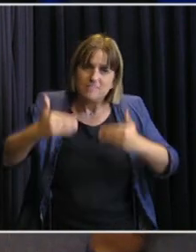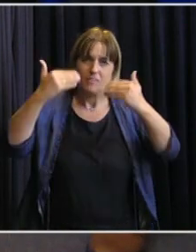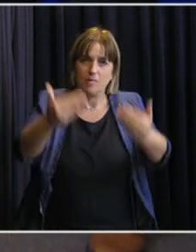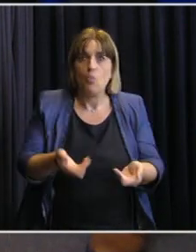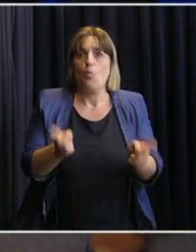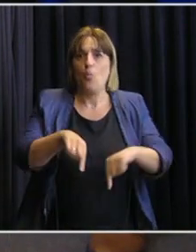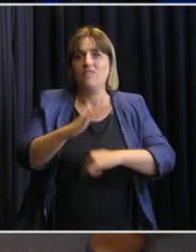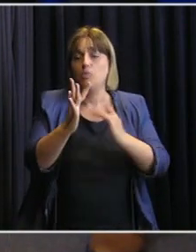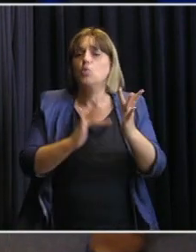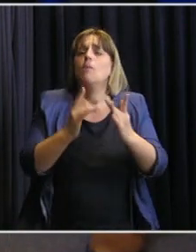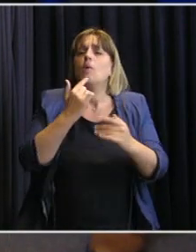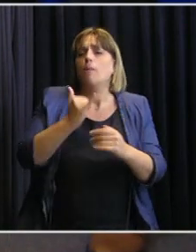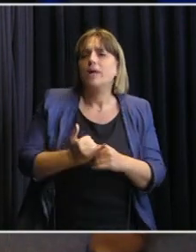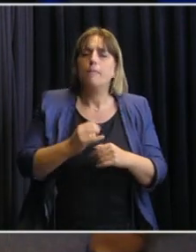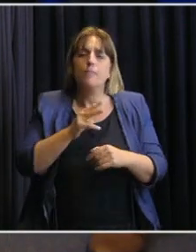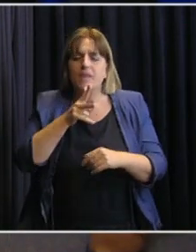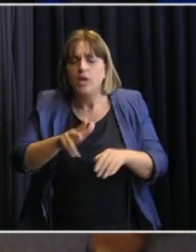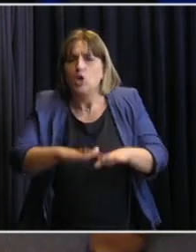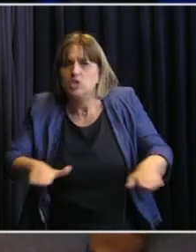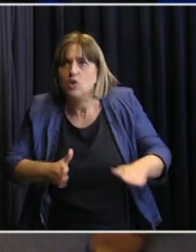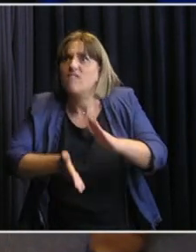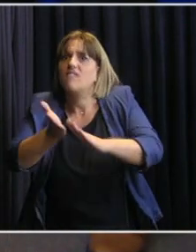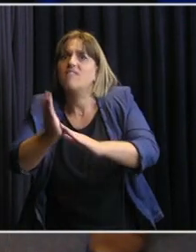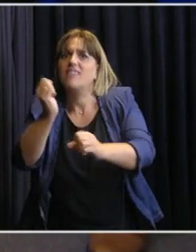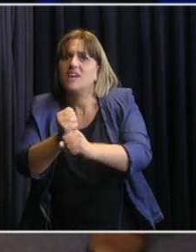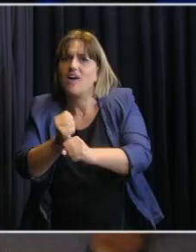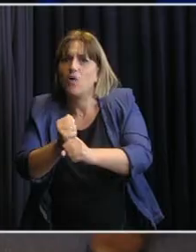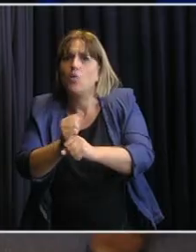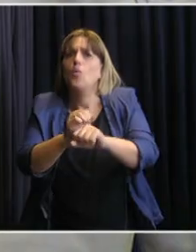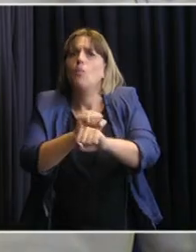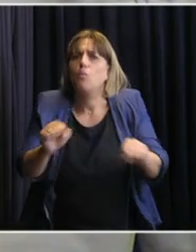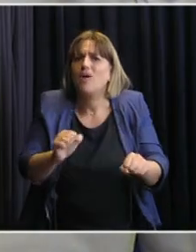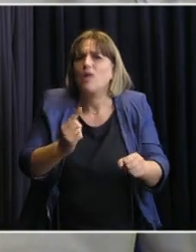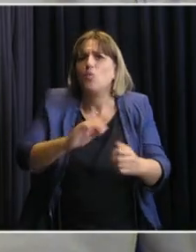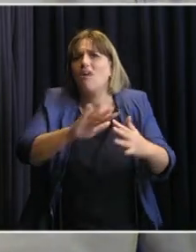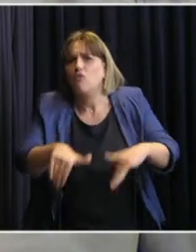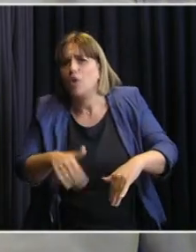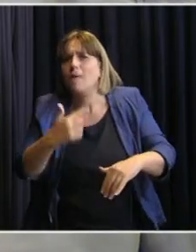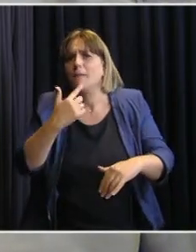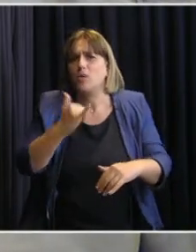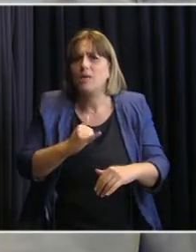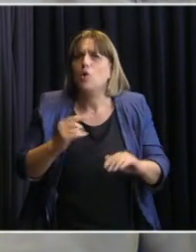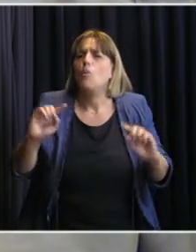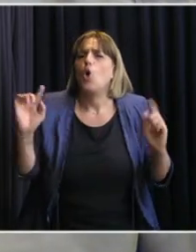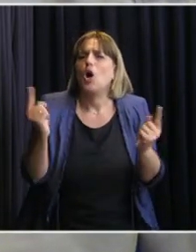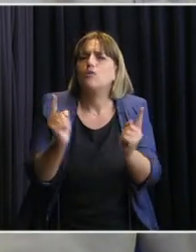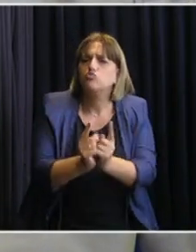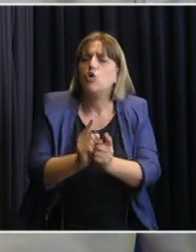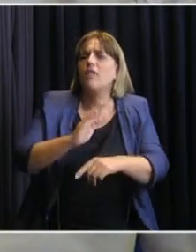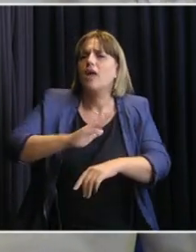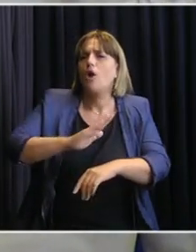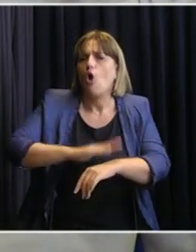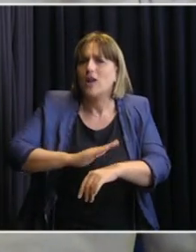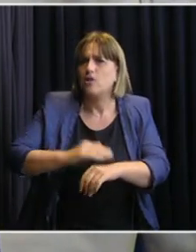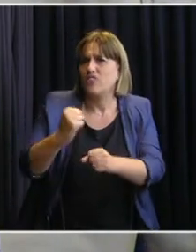que tienen hijos menores, tienen que salir a trabajar? ¿Se puede hacer algún mecanismo de corte de reducción de horario, de servicios especiales